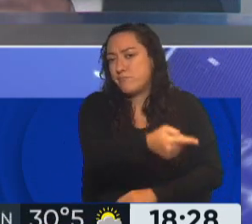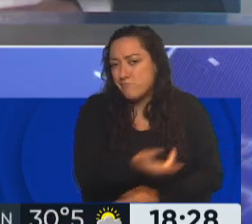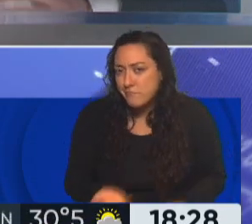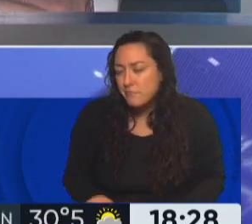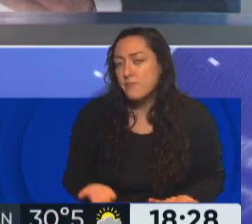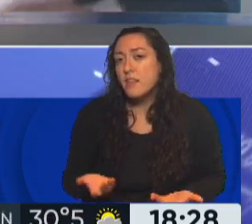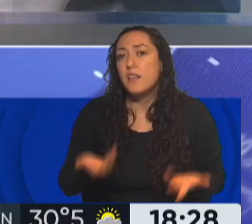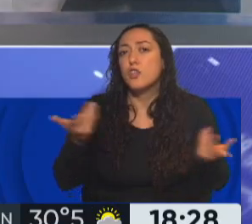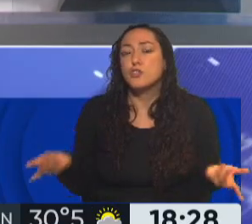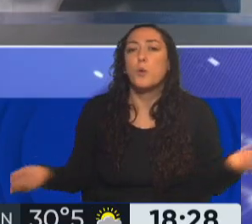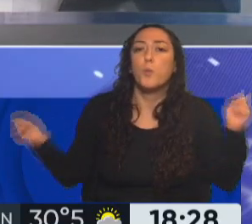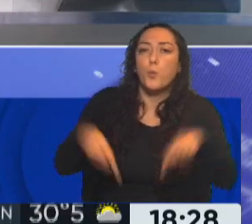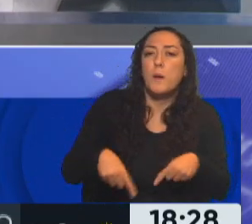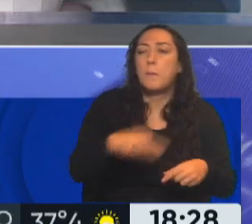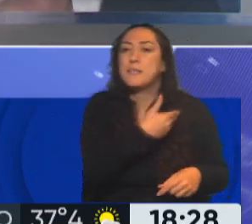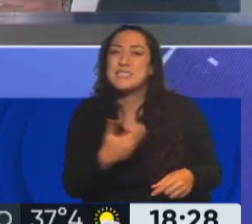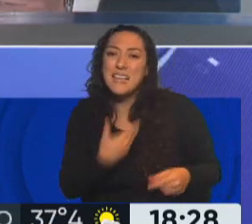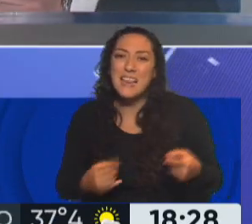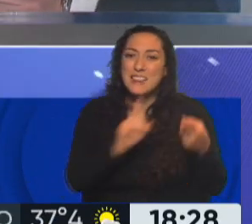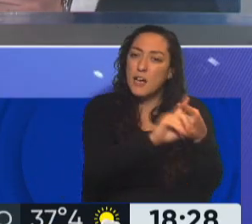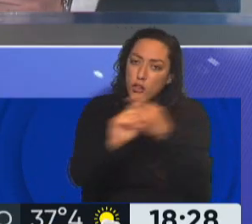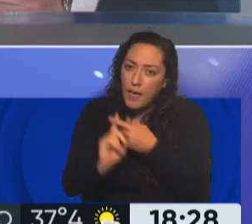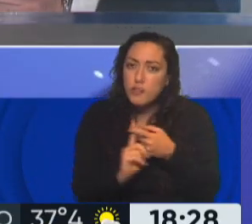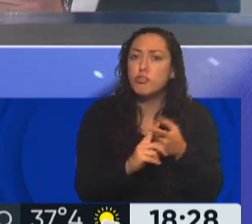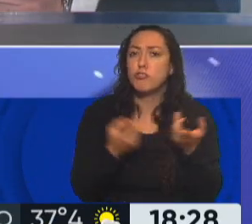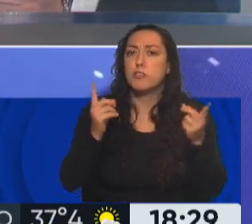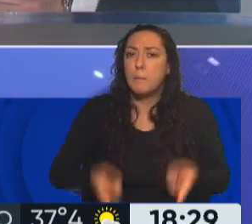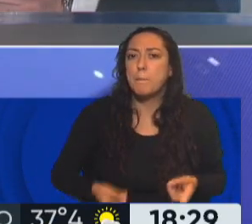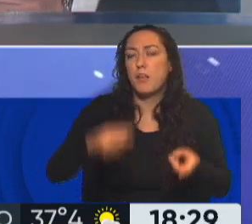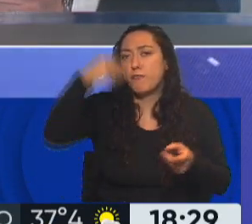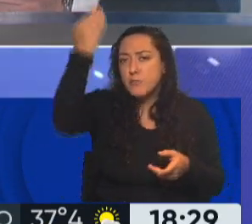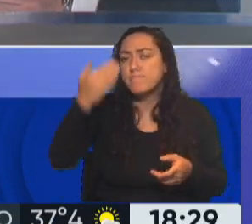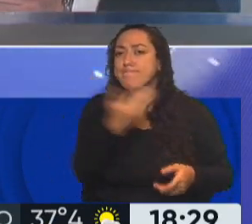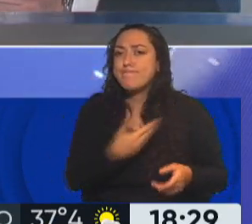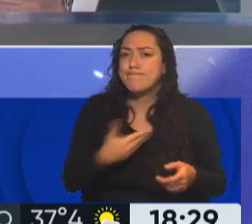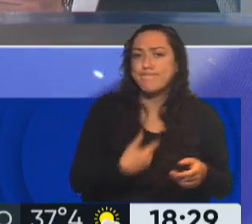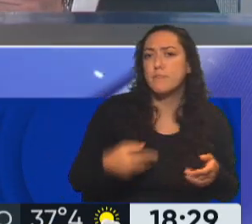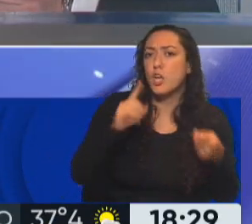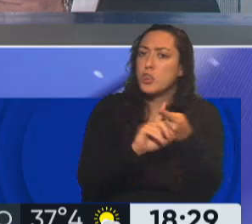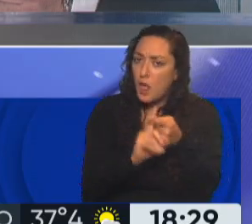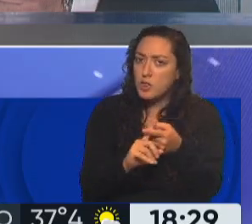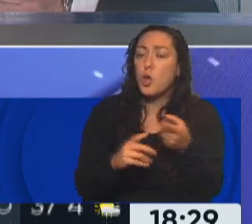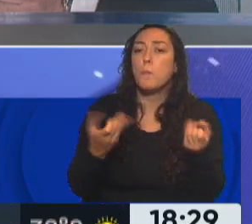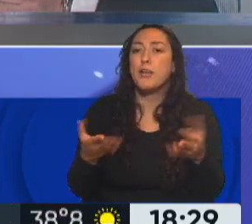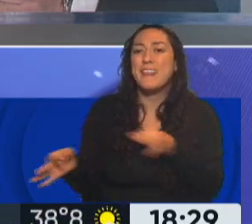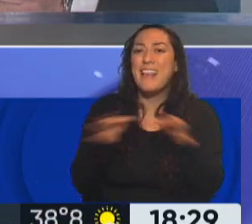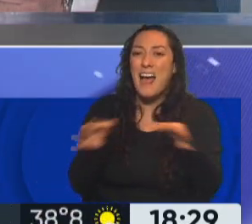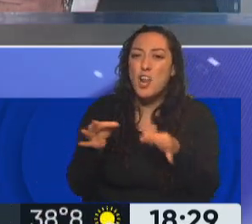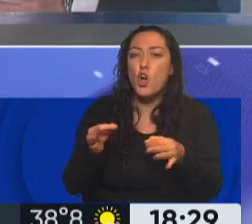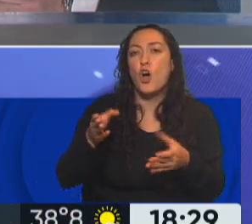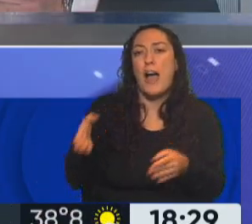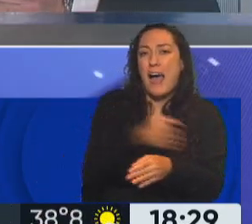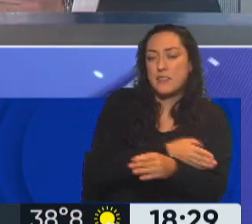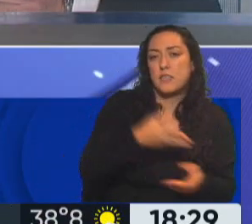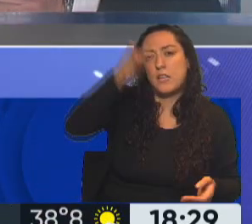las relaciones presidenciales entre países y de la diplomacia, porque previo a este diálogo, si bien Trump creo que puede levantar